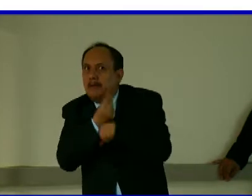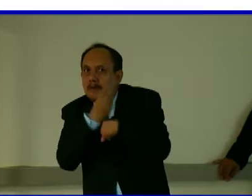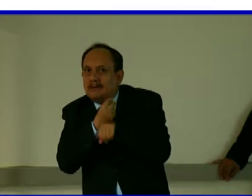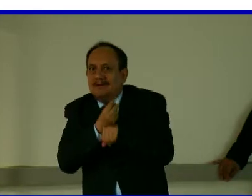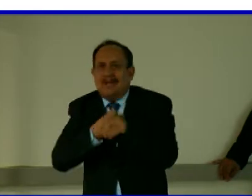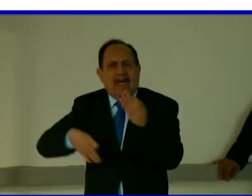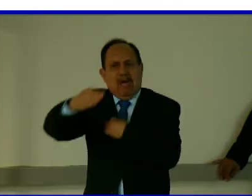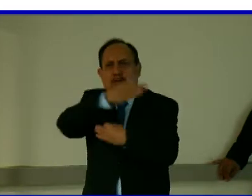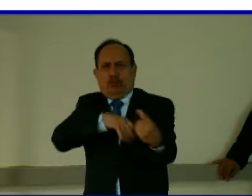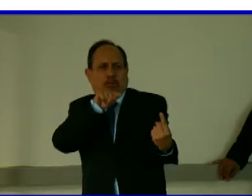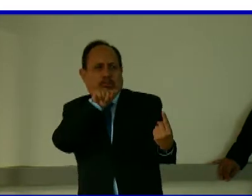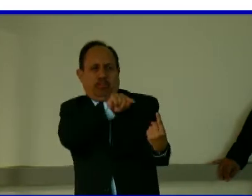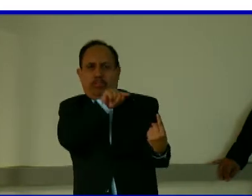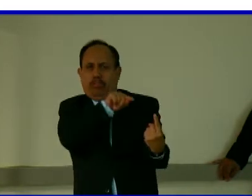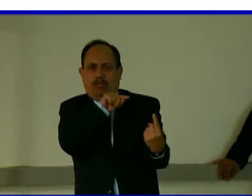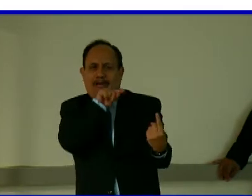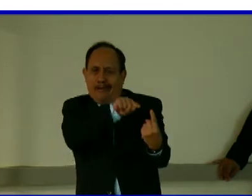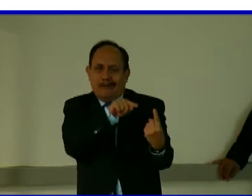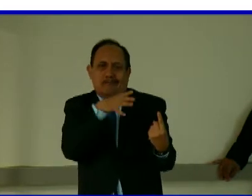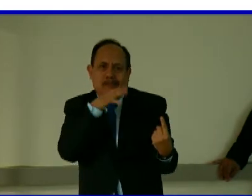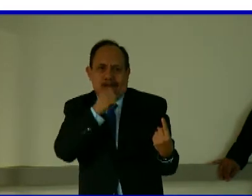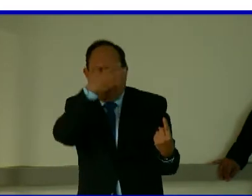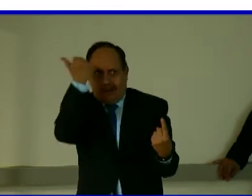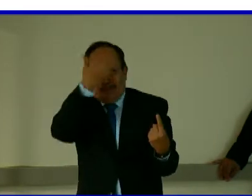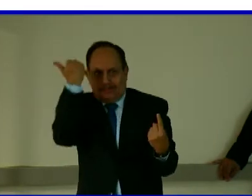mundo le atribuye